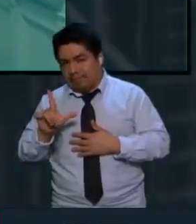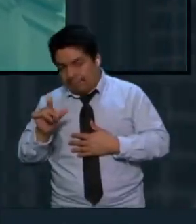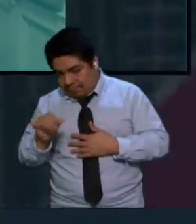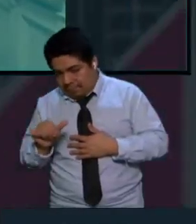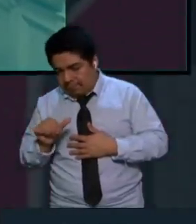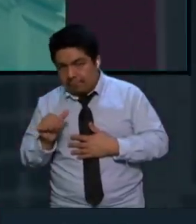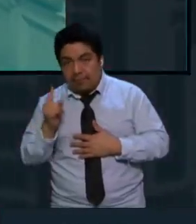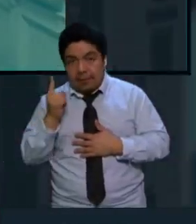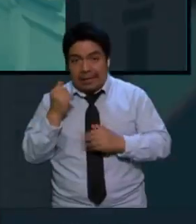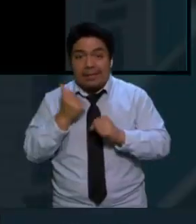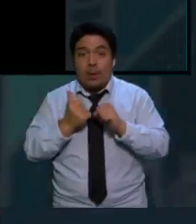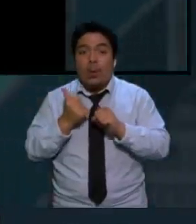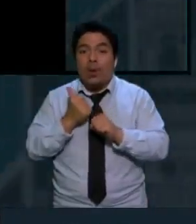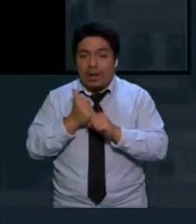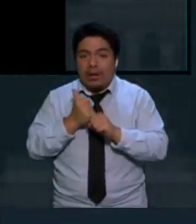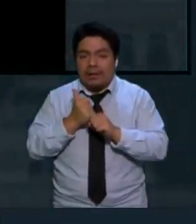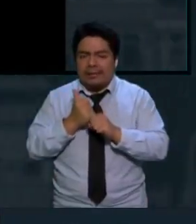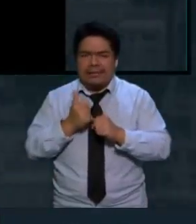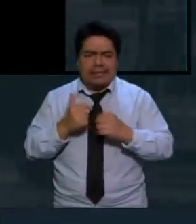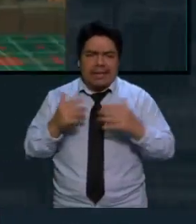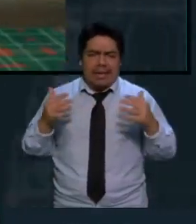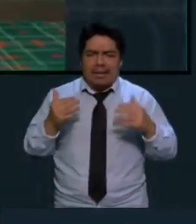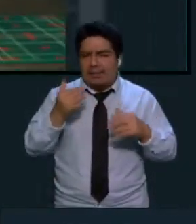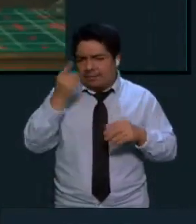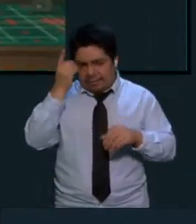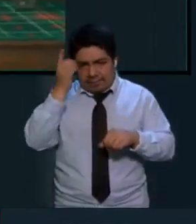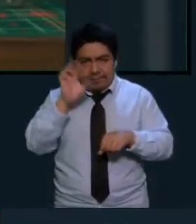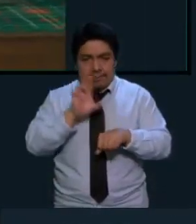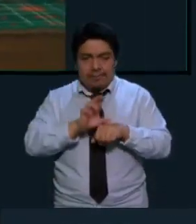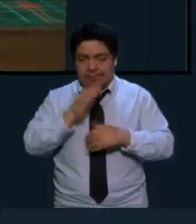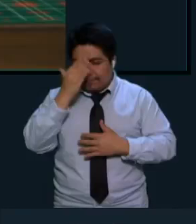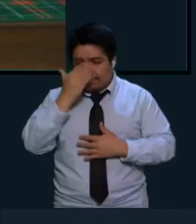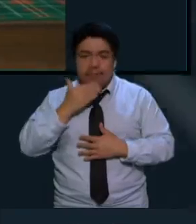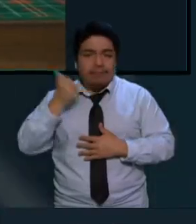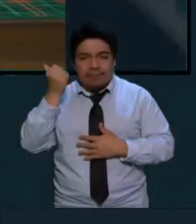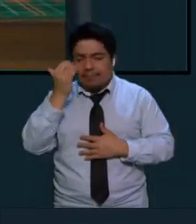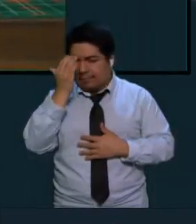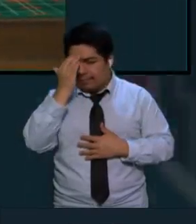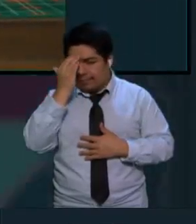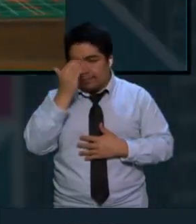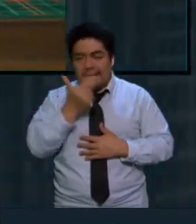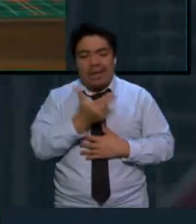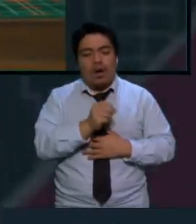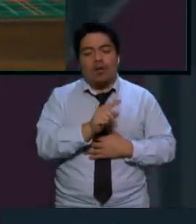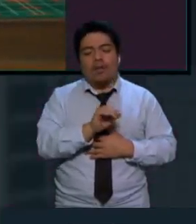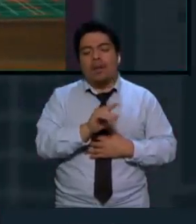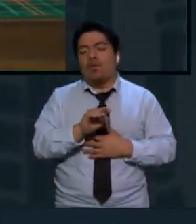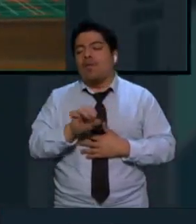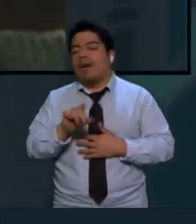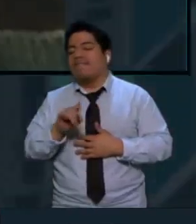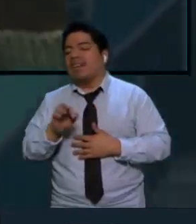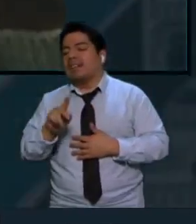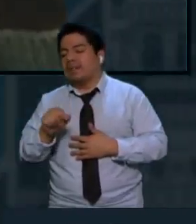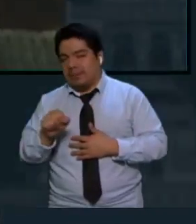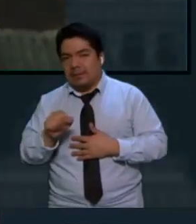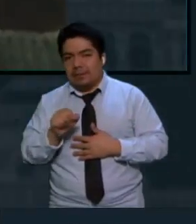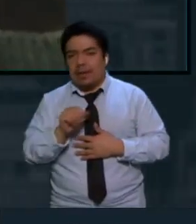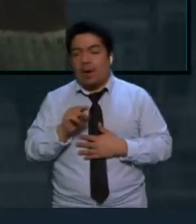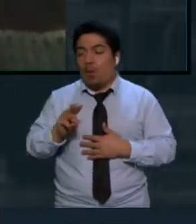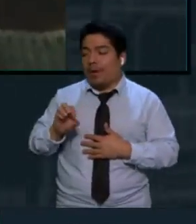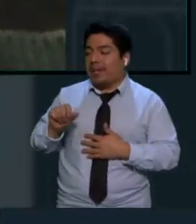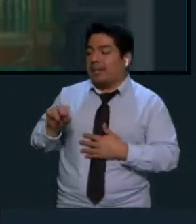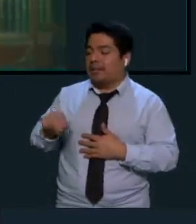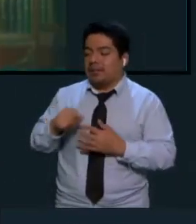El año pasado, el gran director muy conocido, sobre todo por el Hotel Budapest, ¿no? El Gran Hotel Budapest, Wes Anderson,